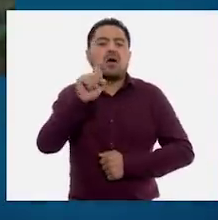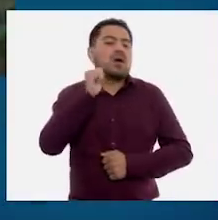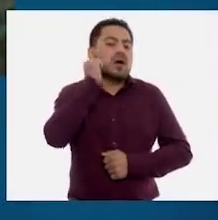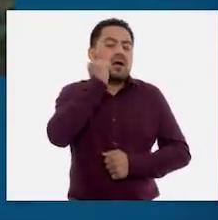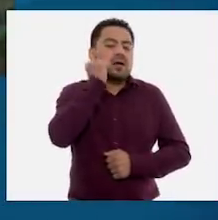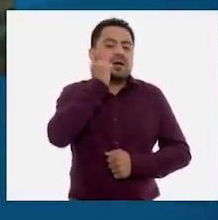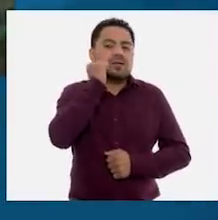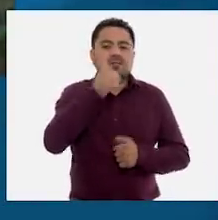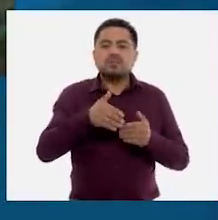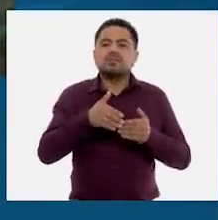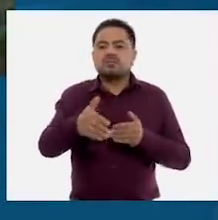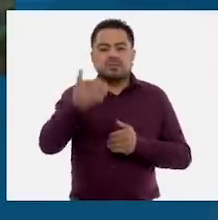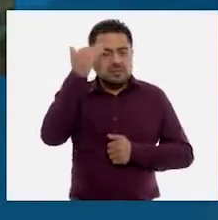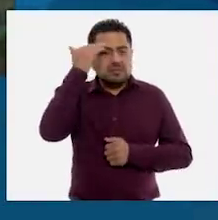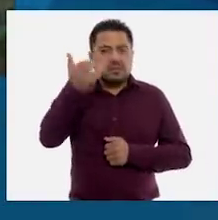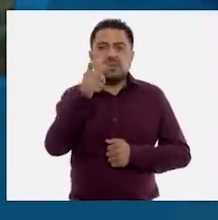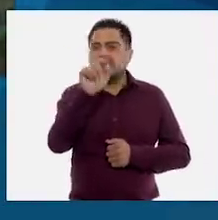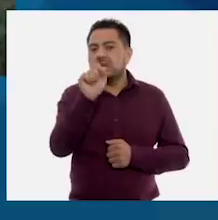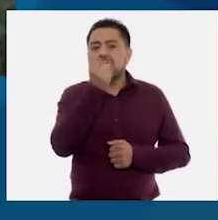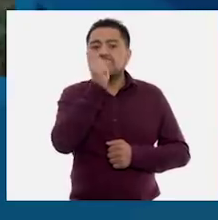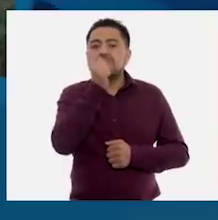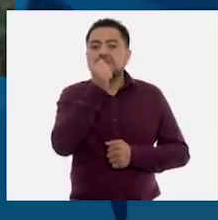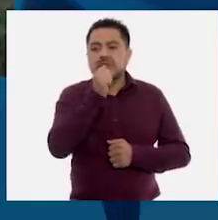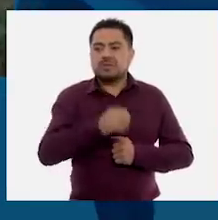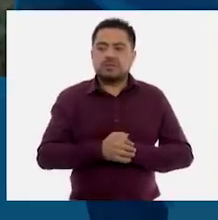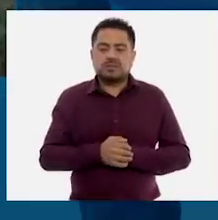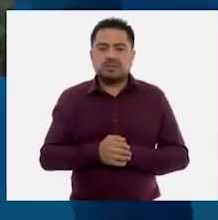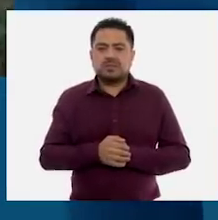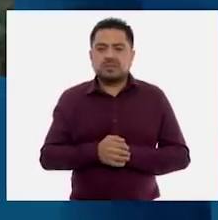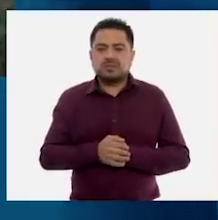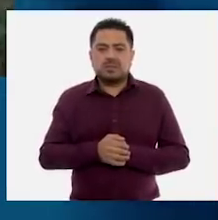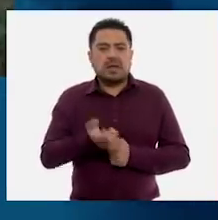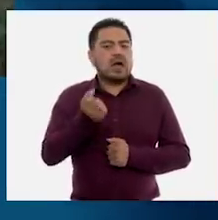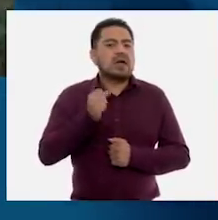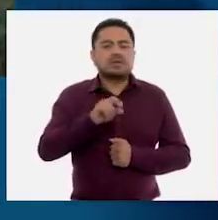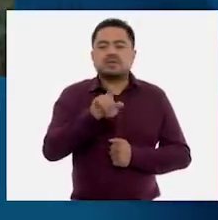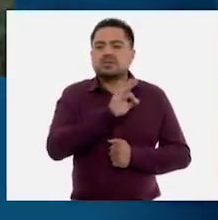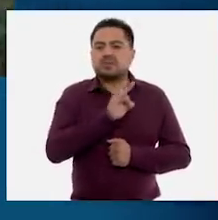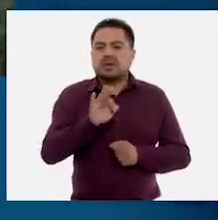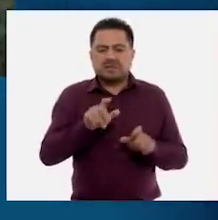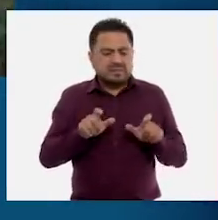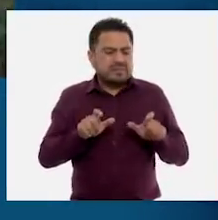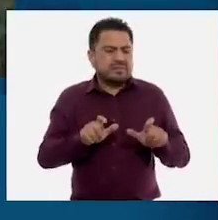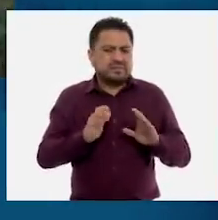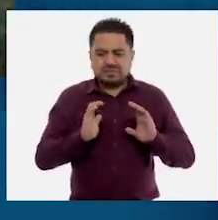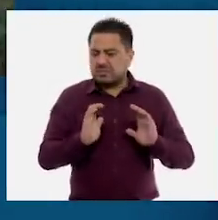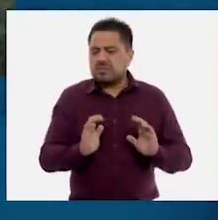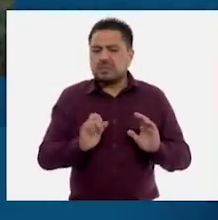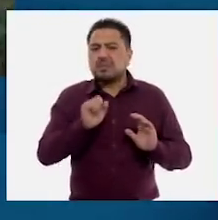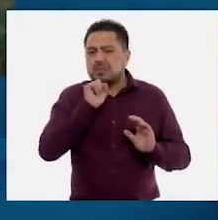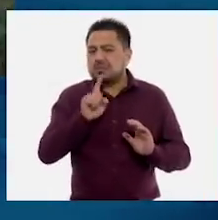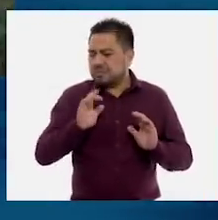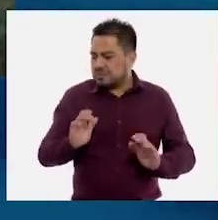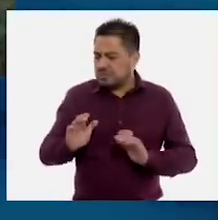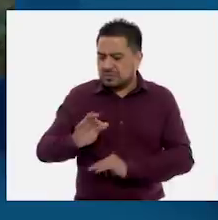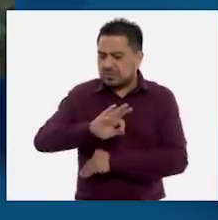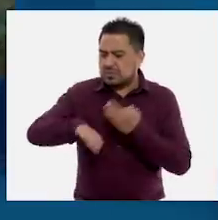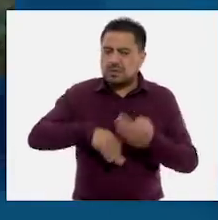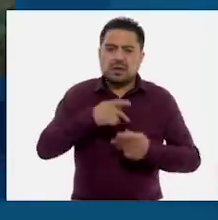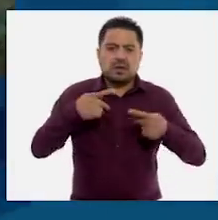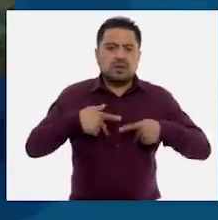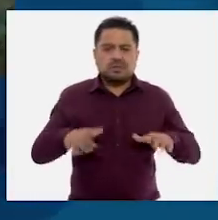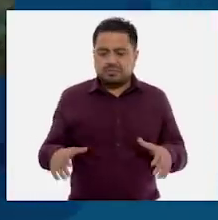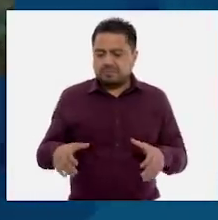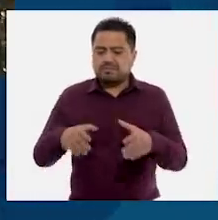jabón durante 20 segundos. Así te proteges tú y proteges a todas las personas